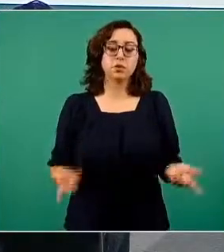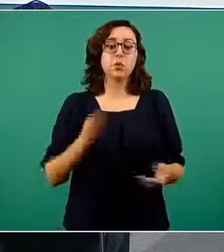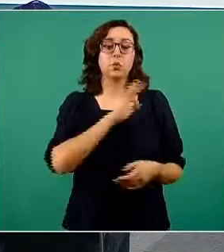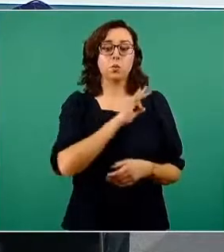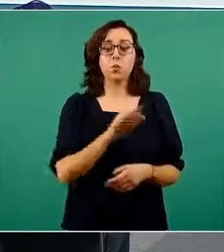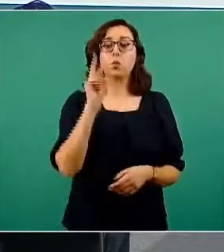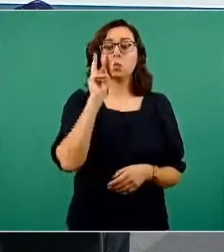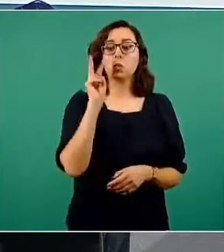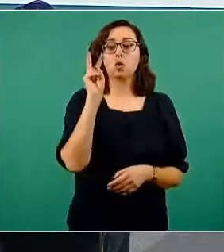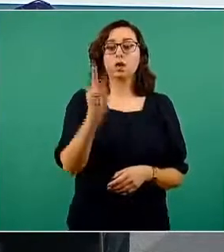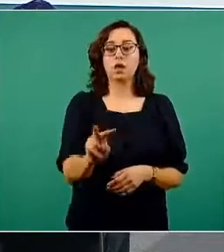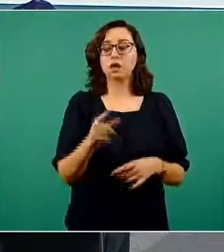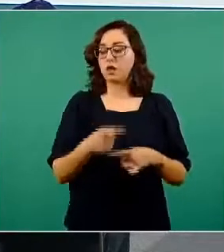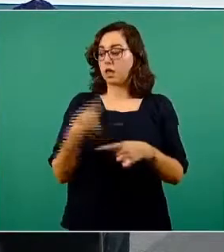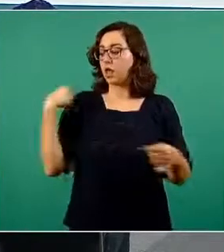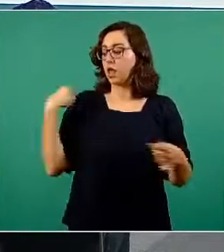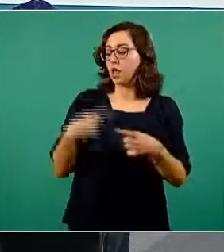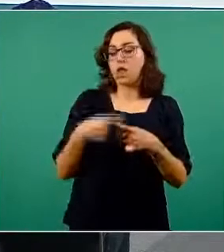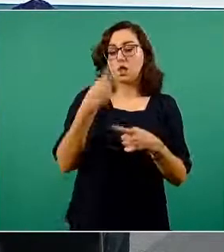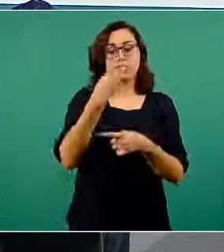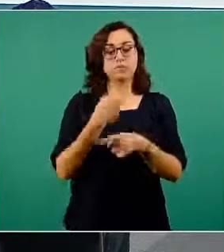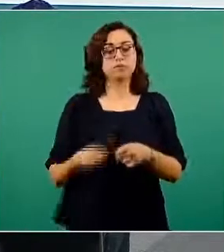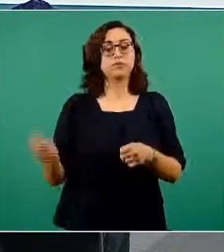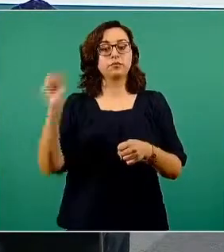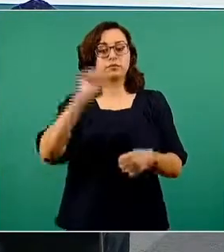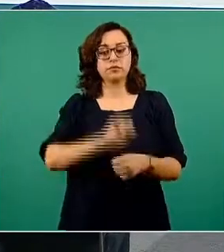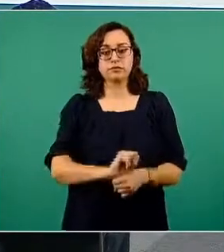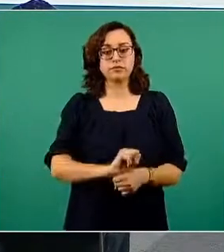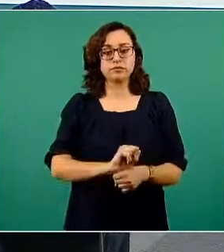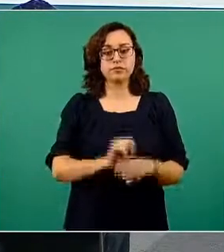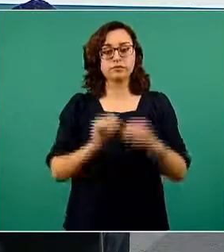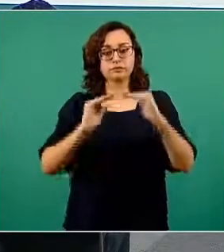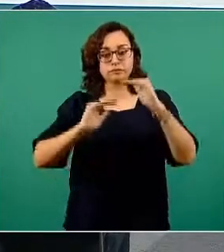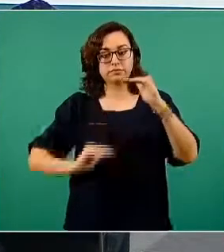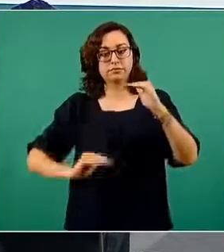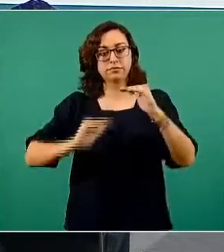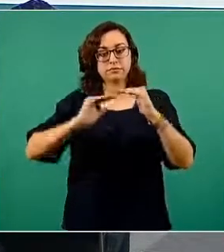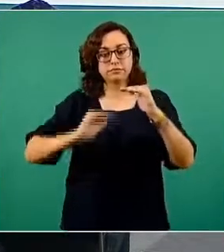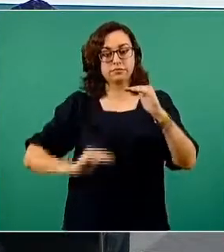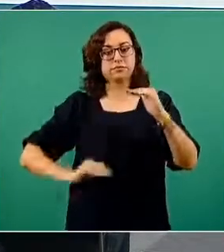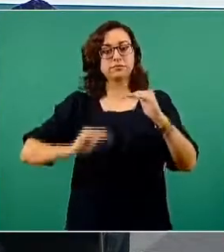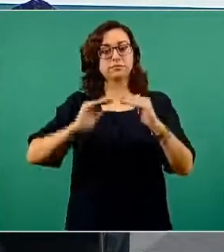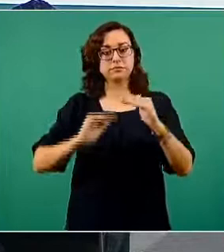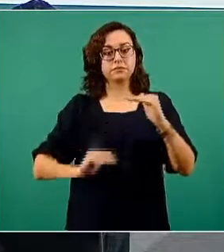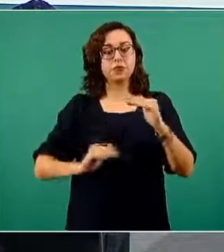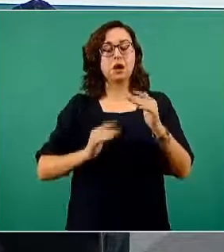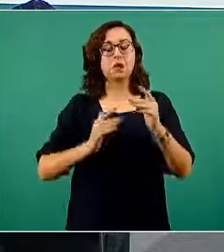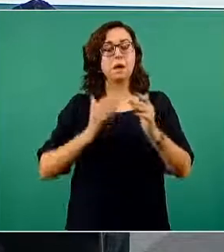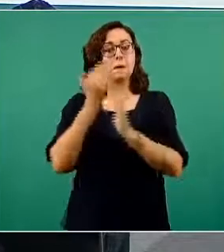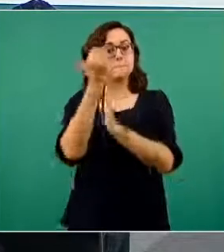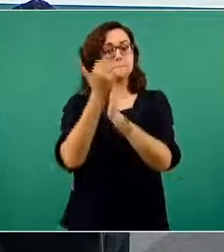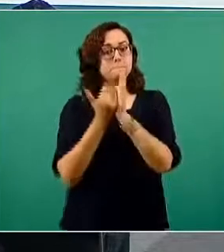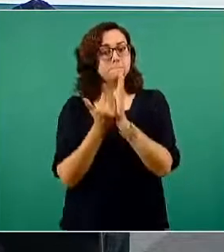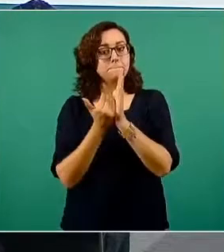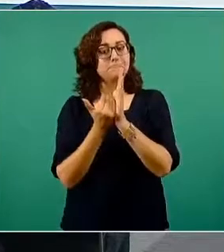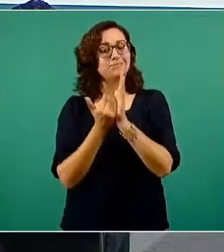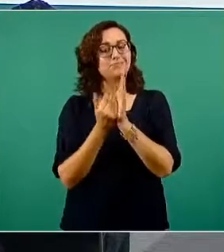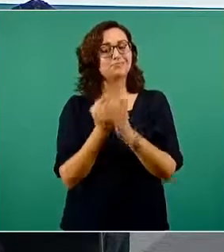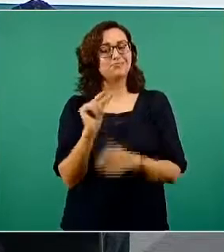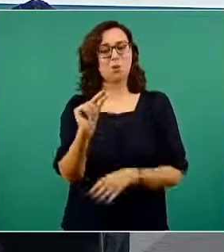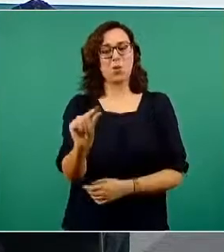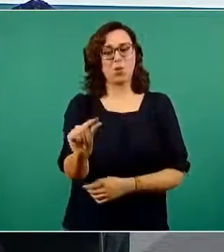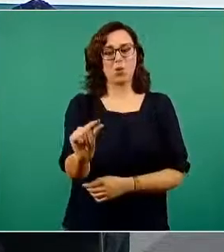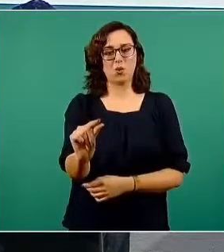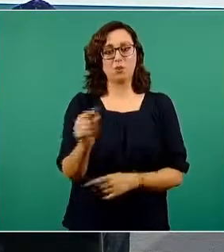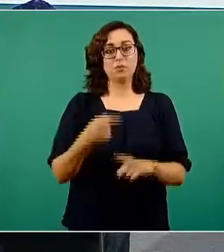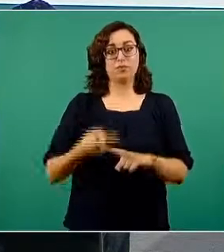vemos para efectos de las 2 últimas semanas que están en medición, digamos que ha sido una velocidad de descenso menor a la que hemos